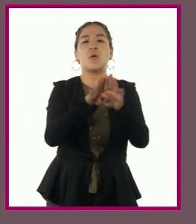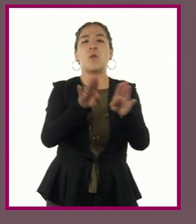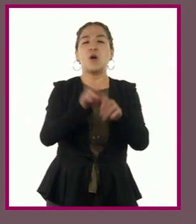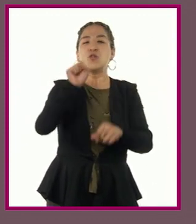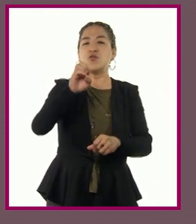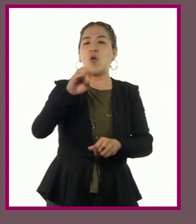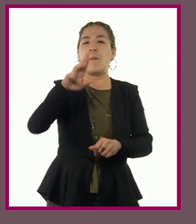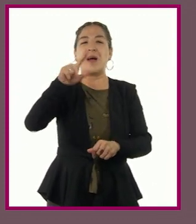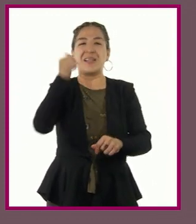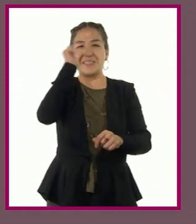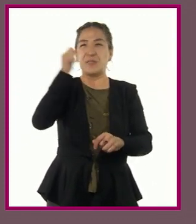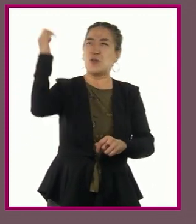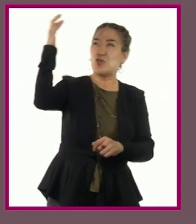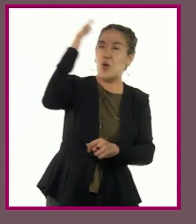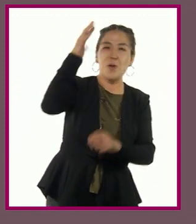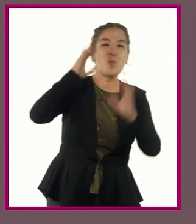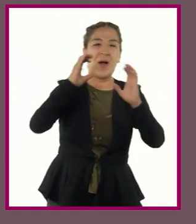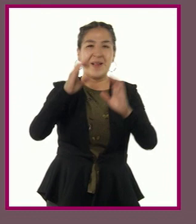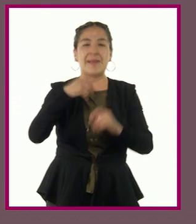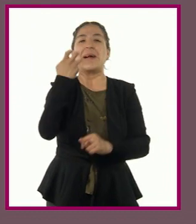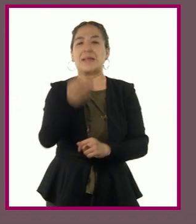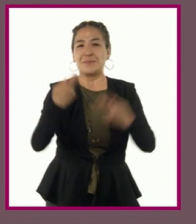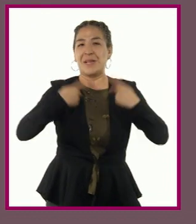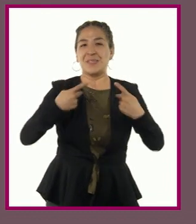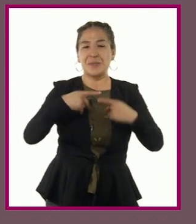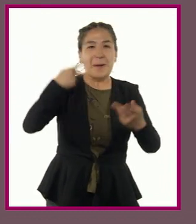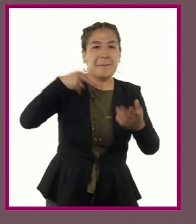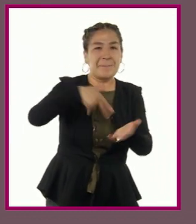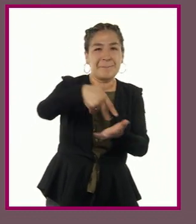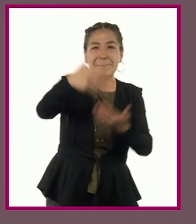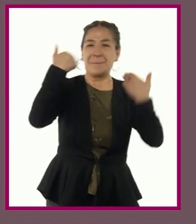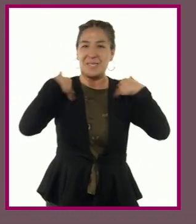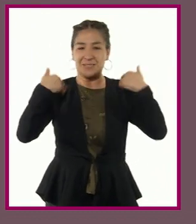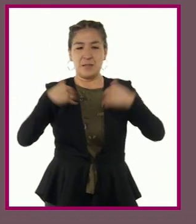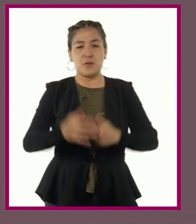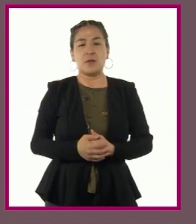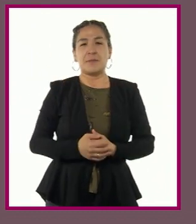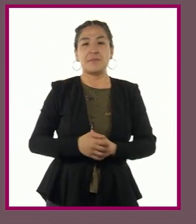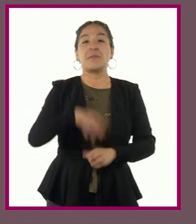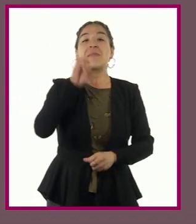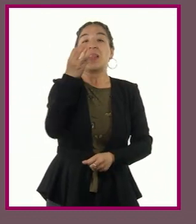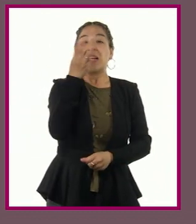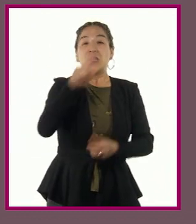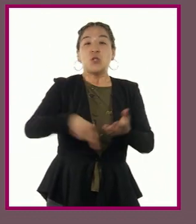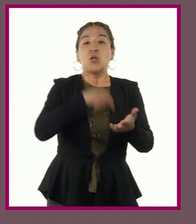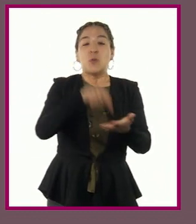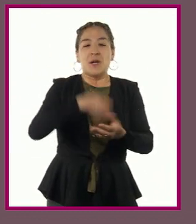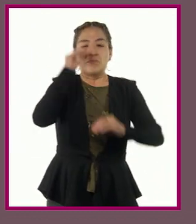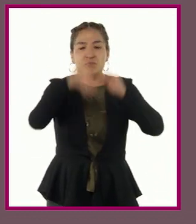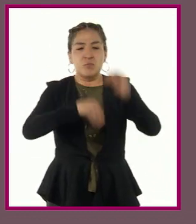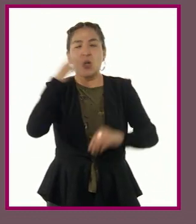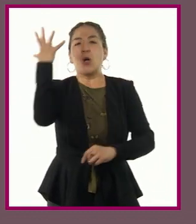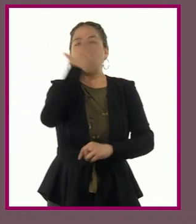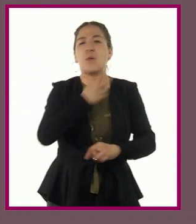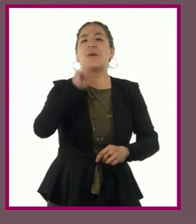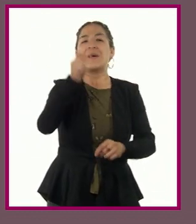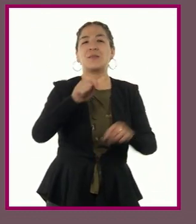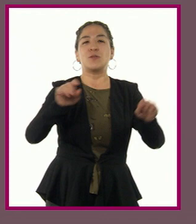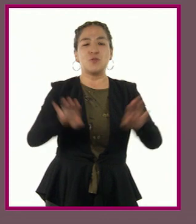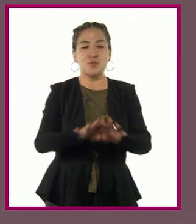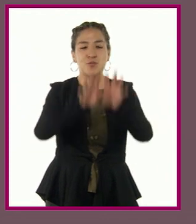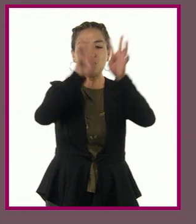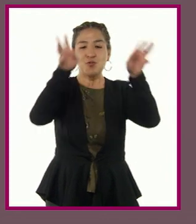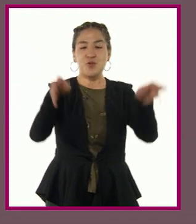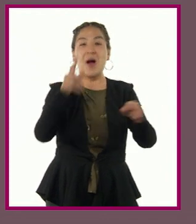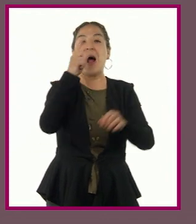los paseantes. El trayecto estaba conformado por tres glorietas decoradas con una fuente al centro de